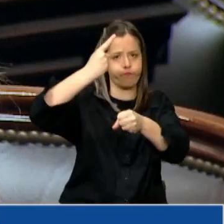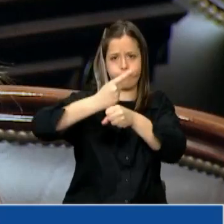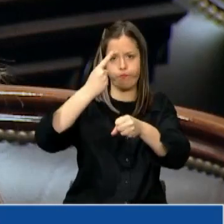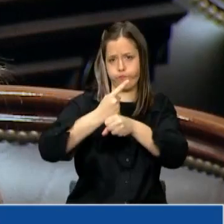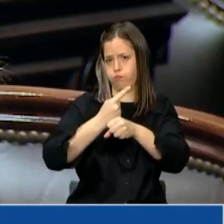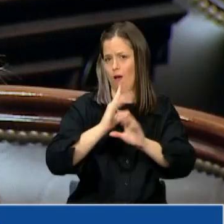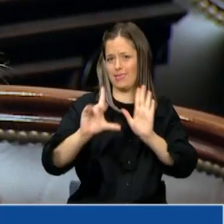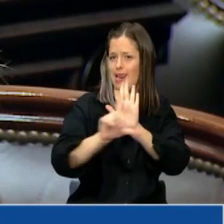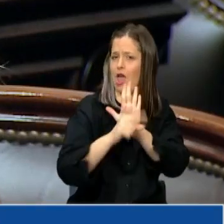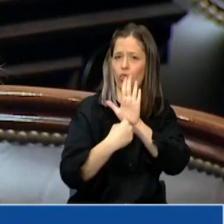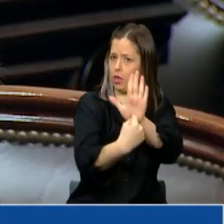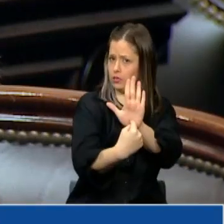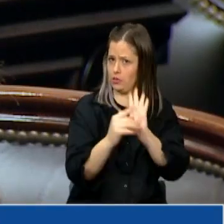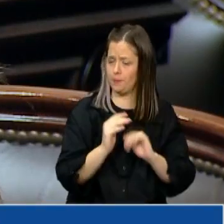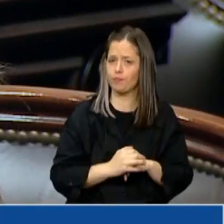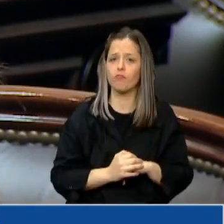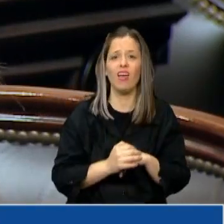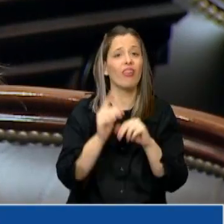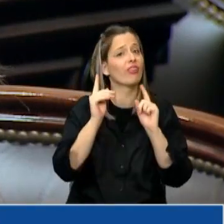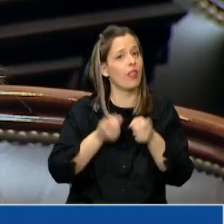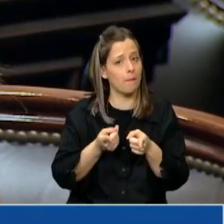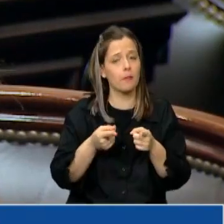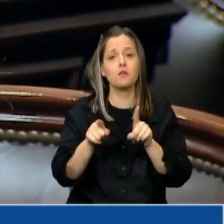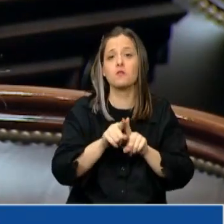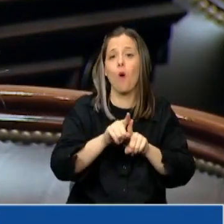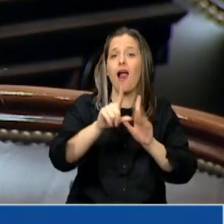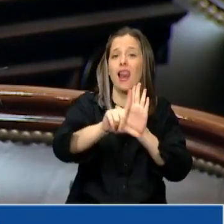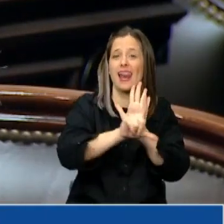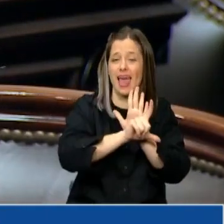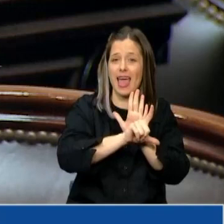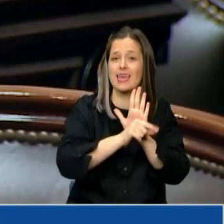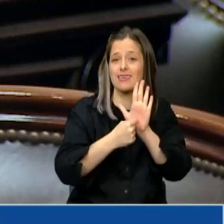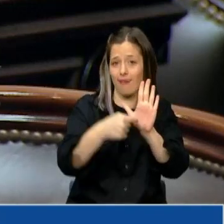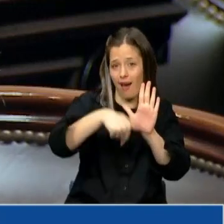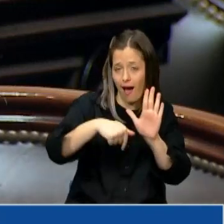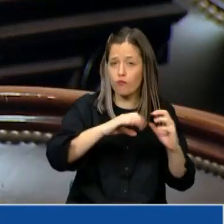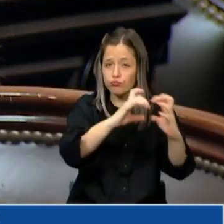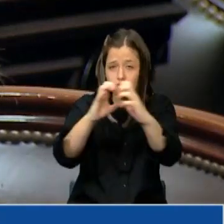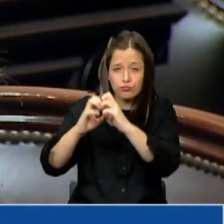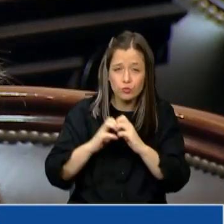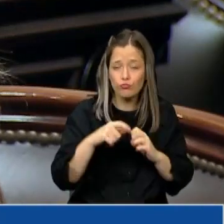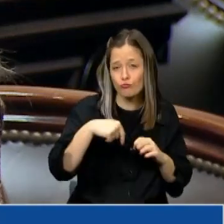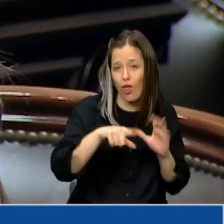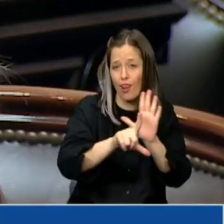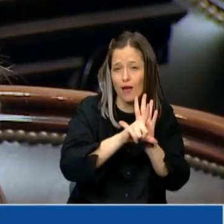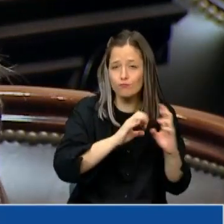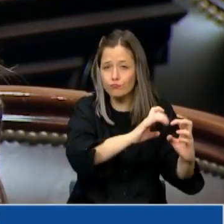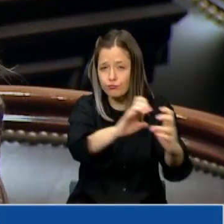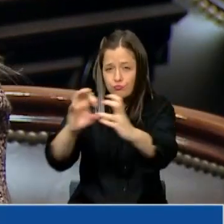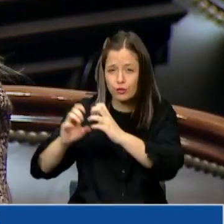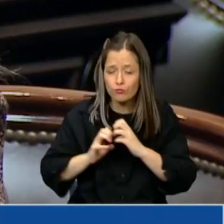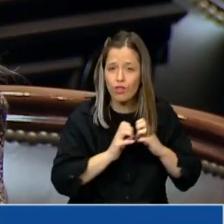legislación. Que por otra parte, al ser una ley la que estamos discutiendo, le